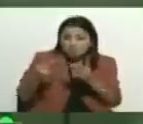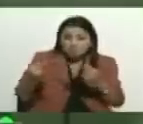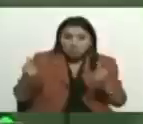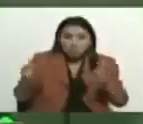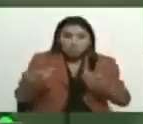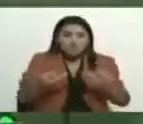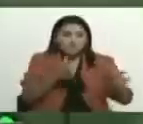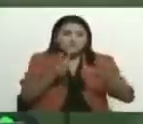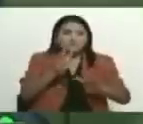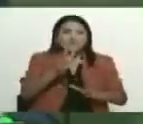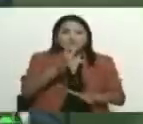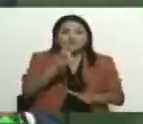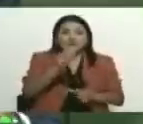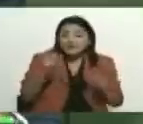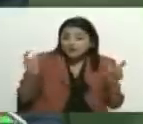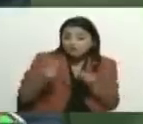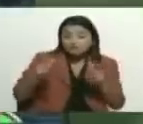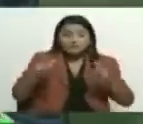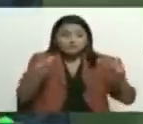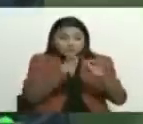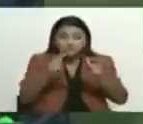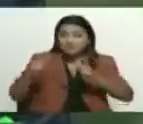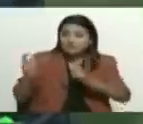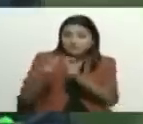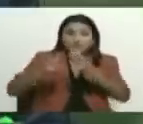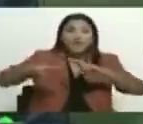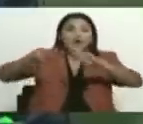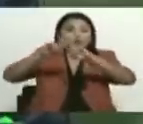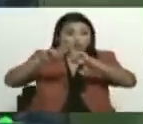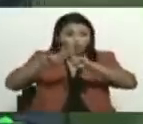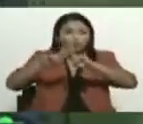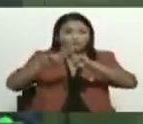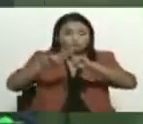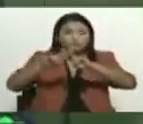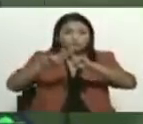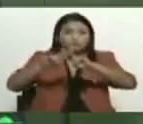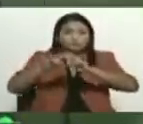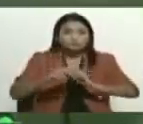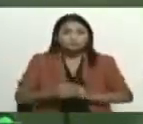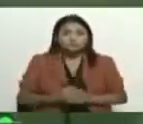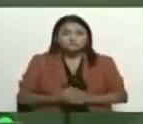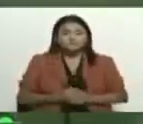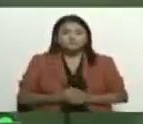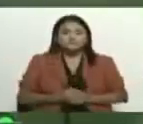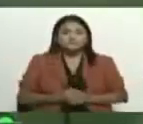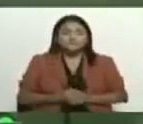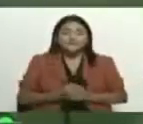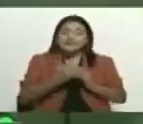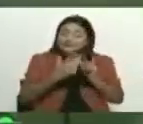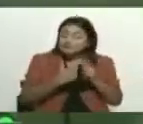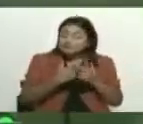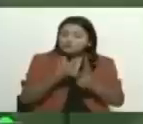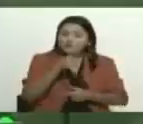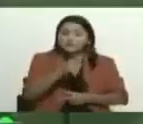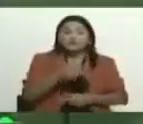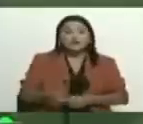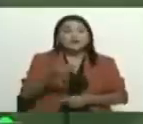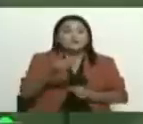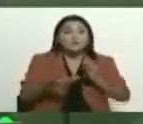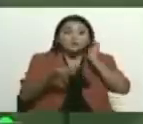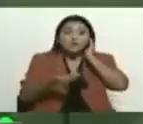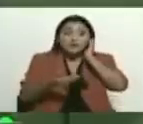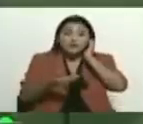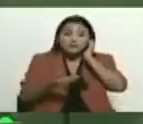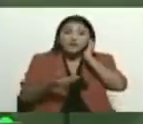menos de 30 cumbres convocadas por la Organización de Naciones Unidas. Resulta vital avanzar sin